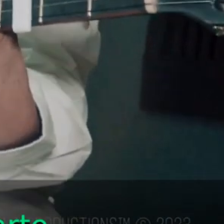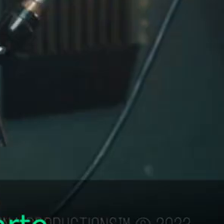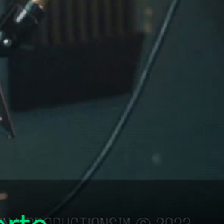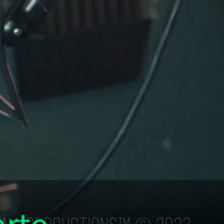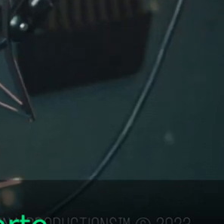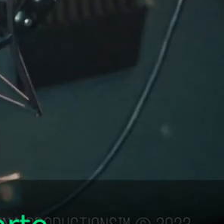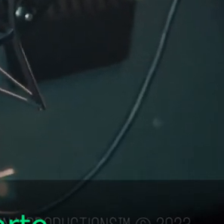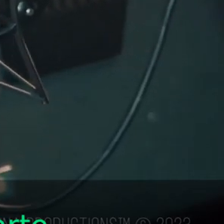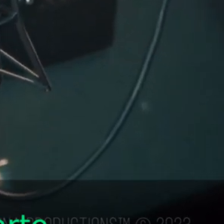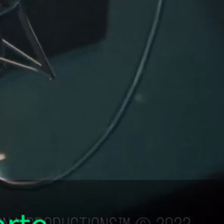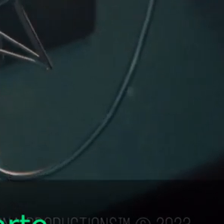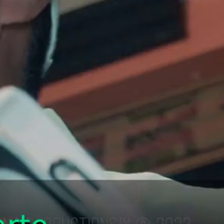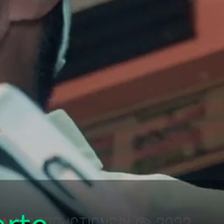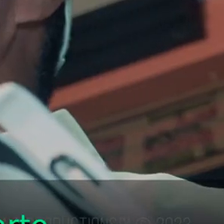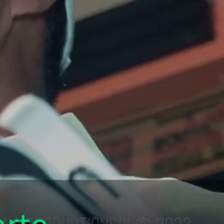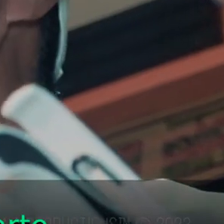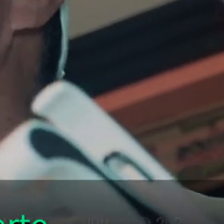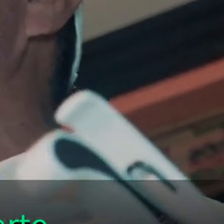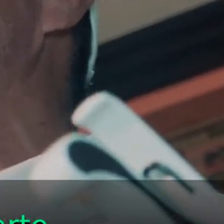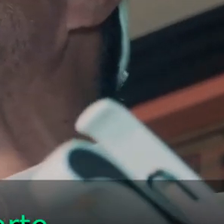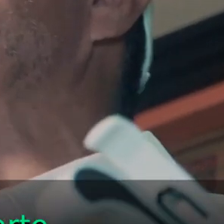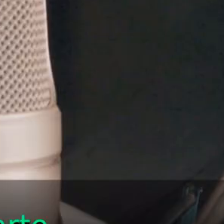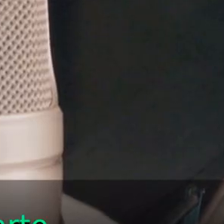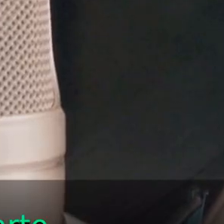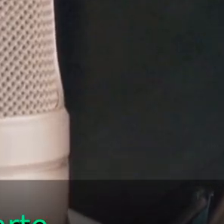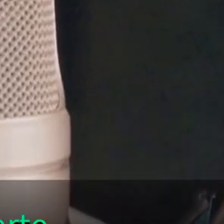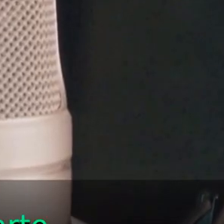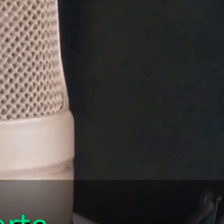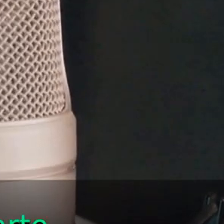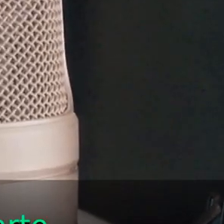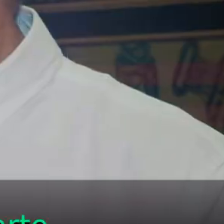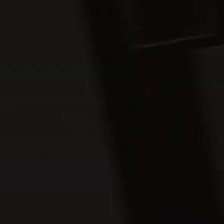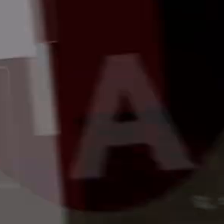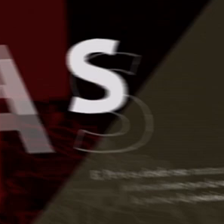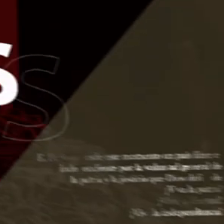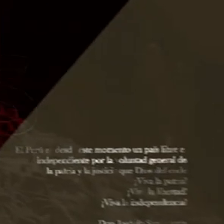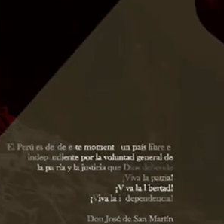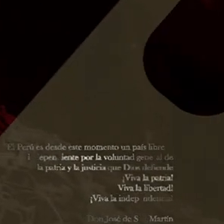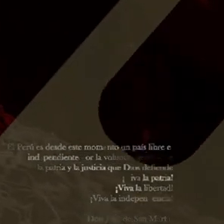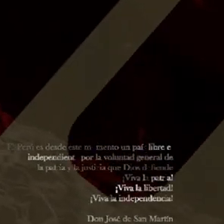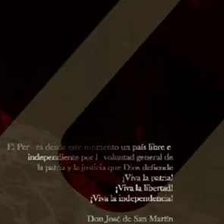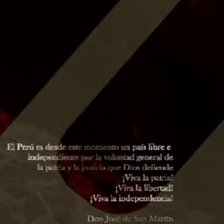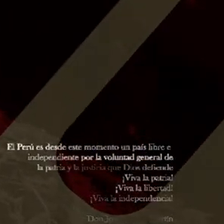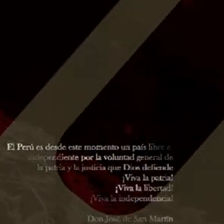Valiente prensa alternativa dice la verdad a todo el mundo. Nuestras